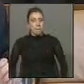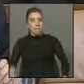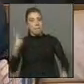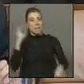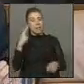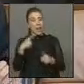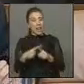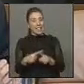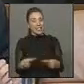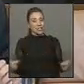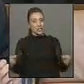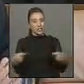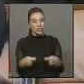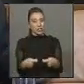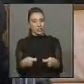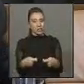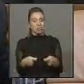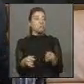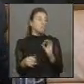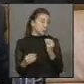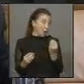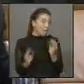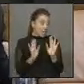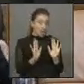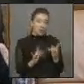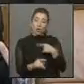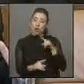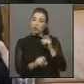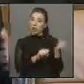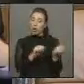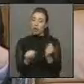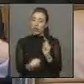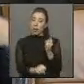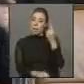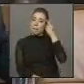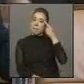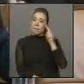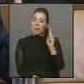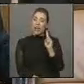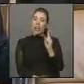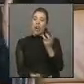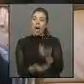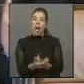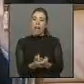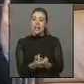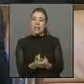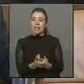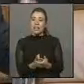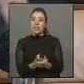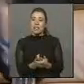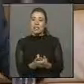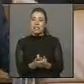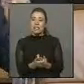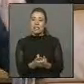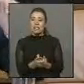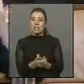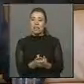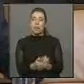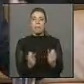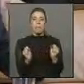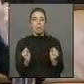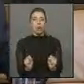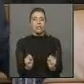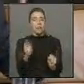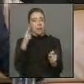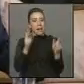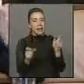subvencionados, particulares subvencionados. Está bien que existan, nadie se está poniendo aquello. Pero que no exista, diputado Belolio, que no exista una posibilidad